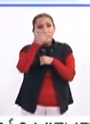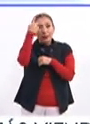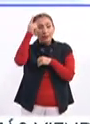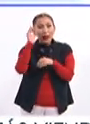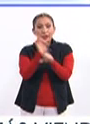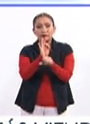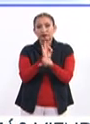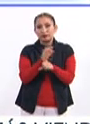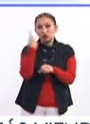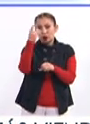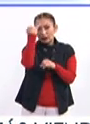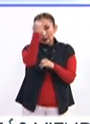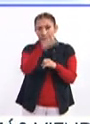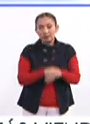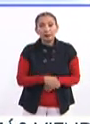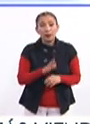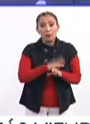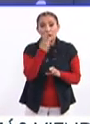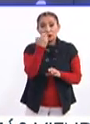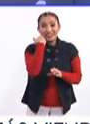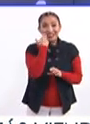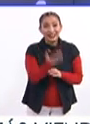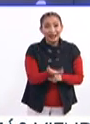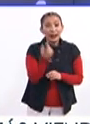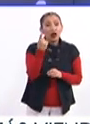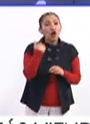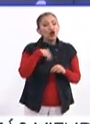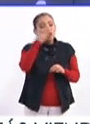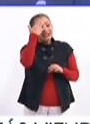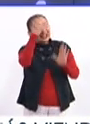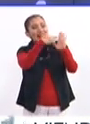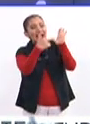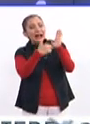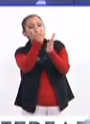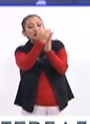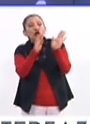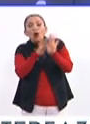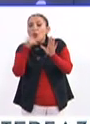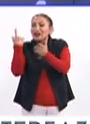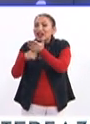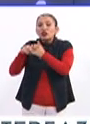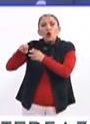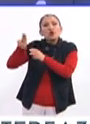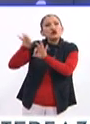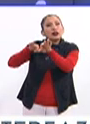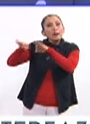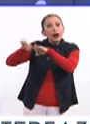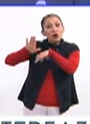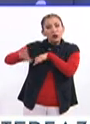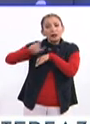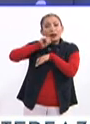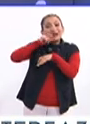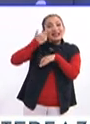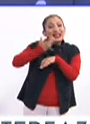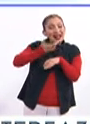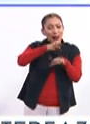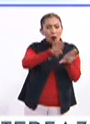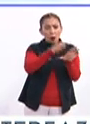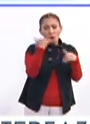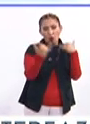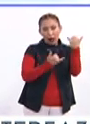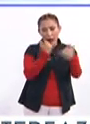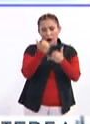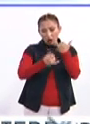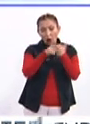poder defender una posición. Y justamente lo que busca esto es, uno, conocer las reglas del juego de cómo son Naciones Unidas, pero lo que busca es de manera